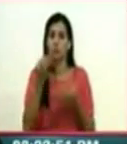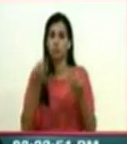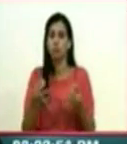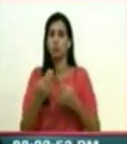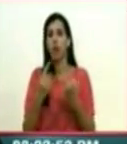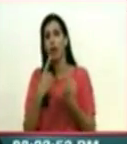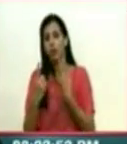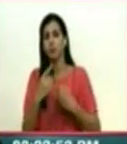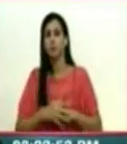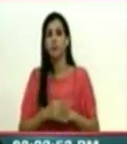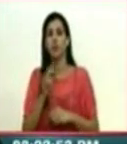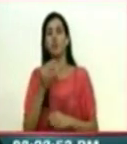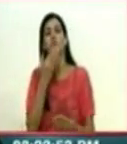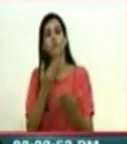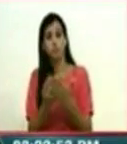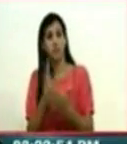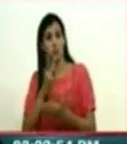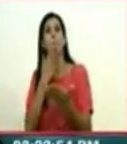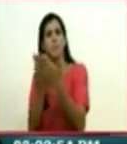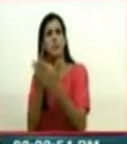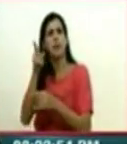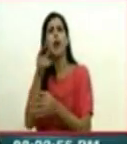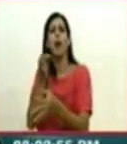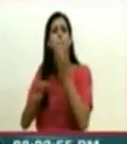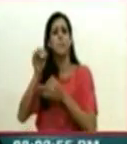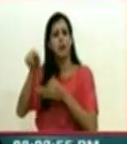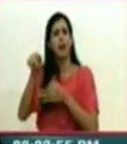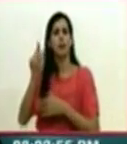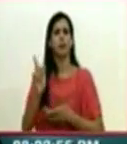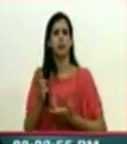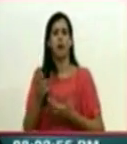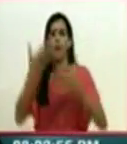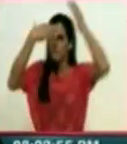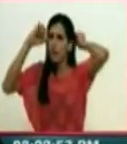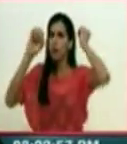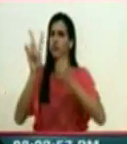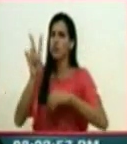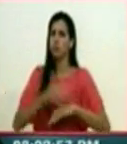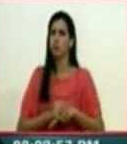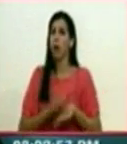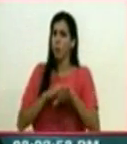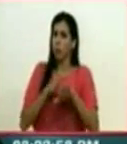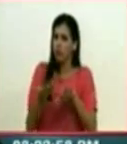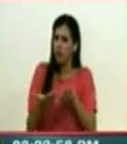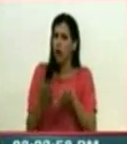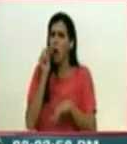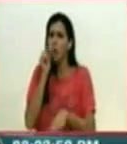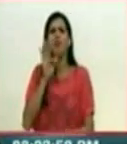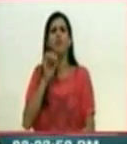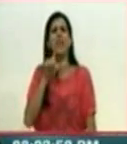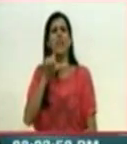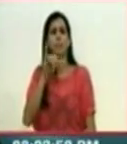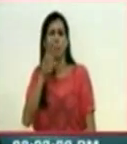Venezuela exigirá explicaciones al embajador de Colombia en nuestro país, quien deberá aclarar por qué Felipe González salió en